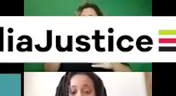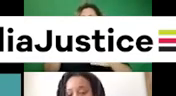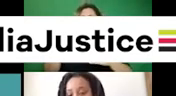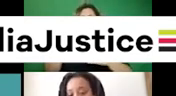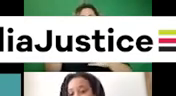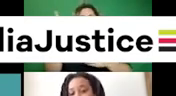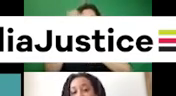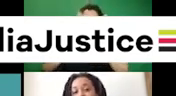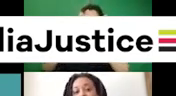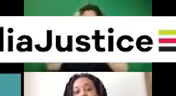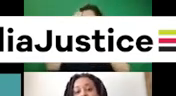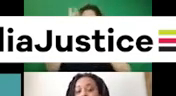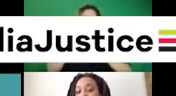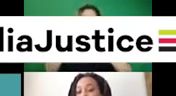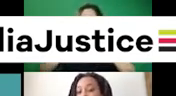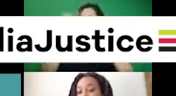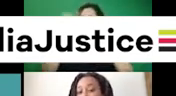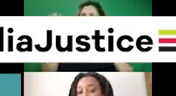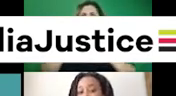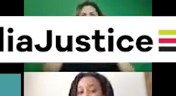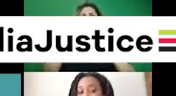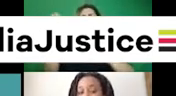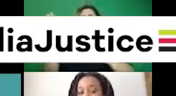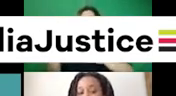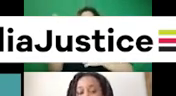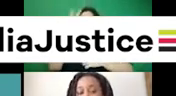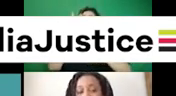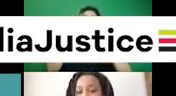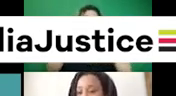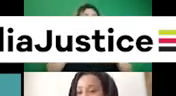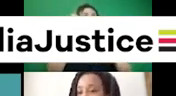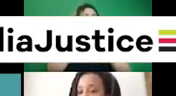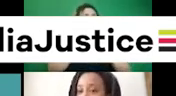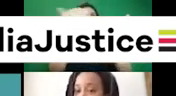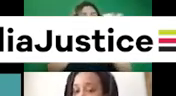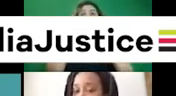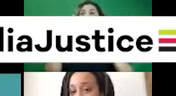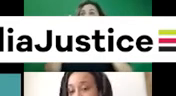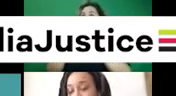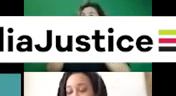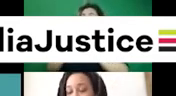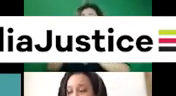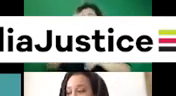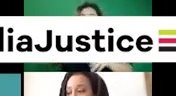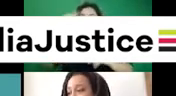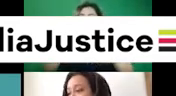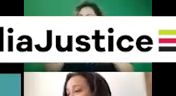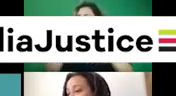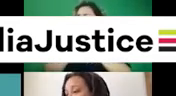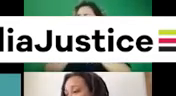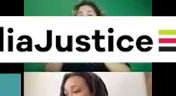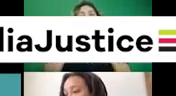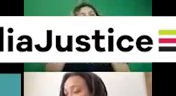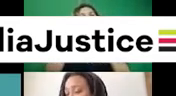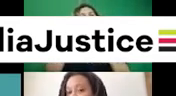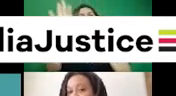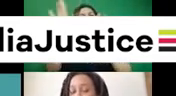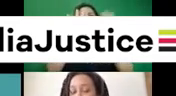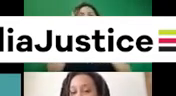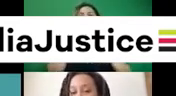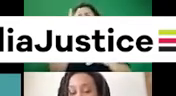alguien qué tipo de desinformación están experimentando que es algo que ven comúnmente cómo está impactando sus